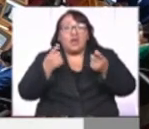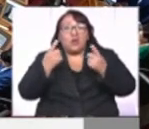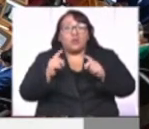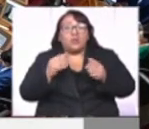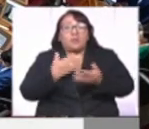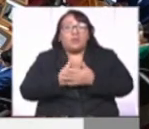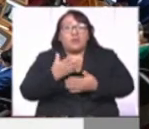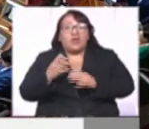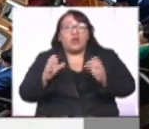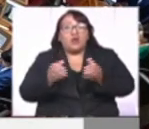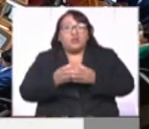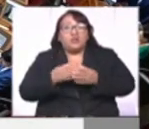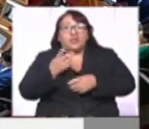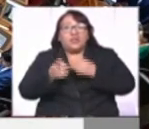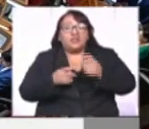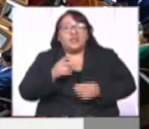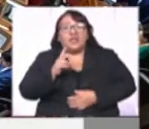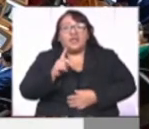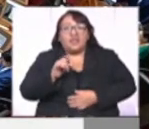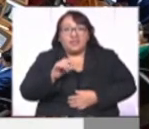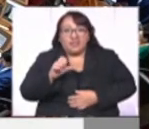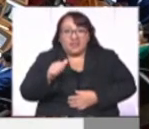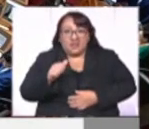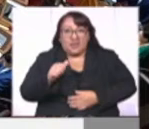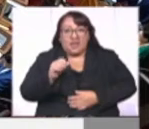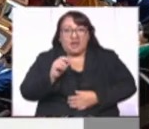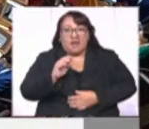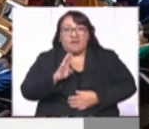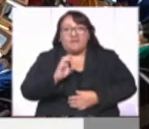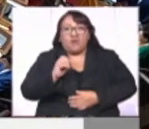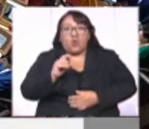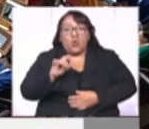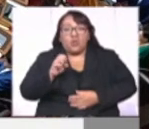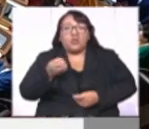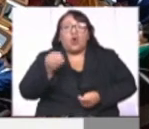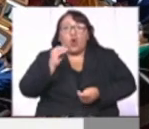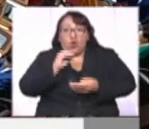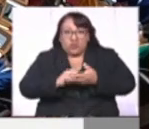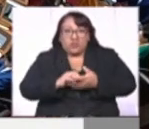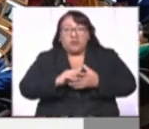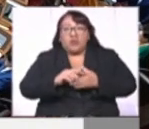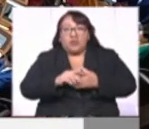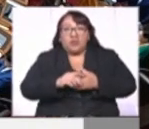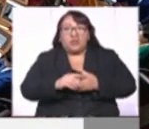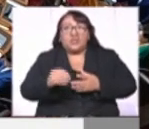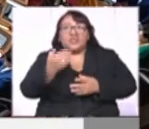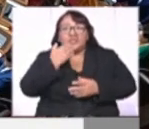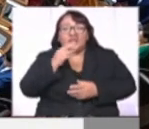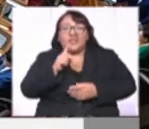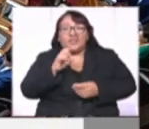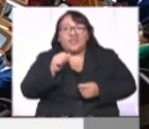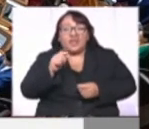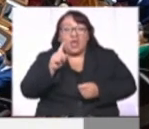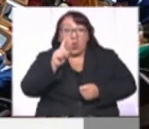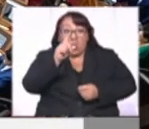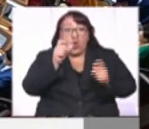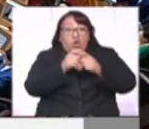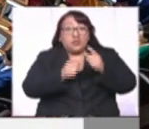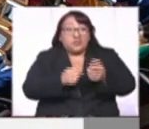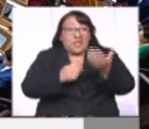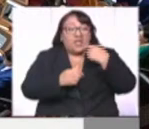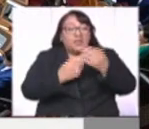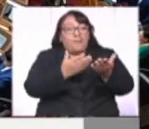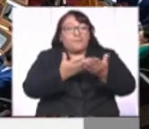el Congreso de la República declare la vacancia de la Presidencia de la República en la persona de doña Dina Ercilia Boluarte Segarra,